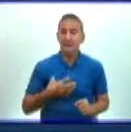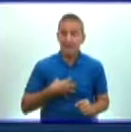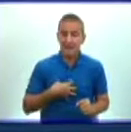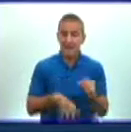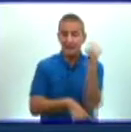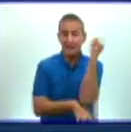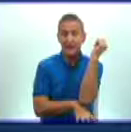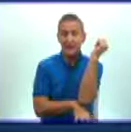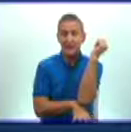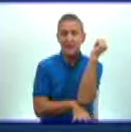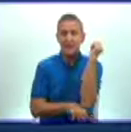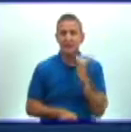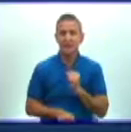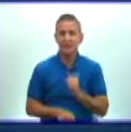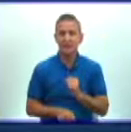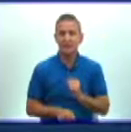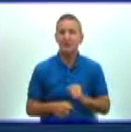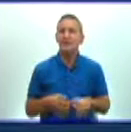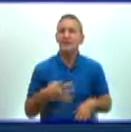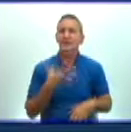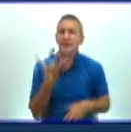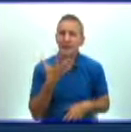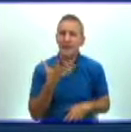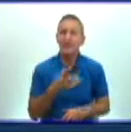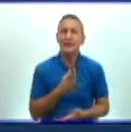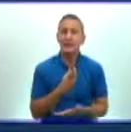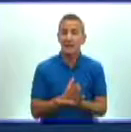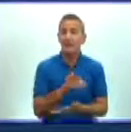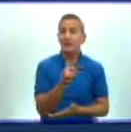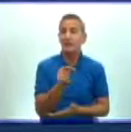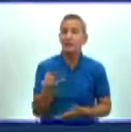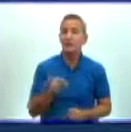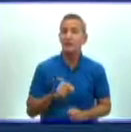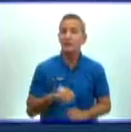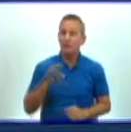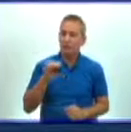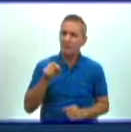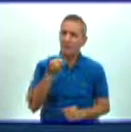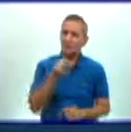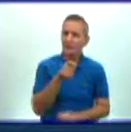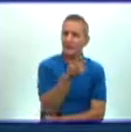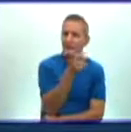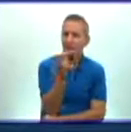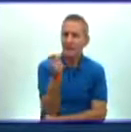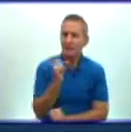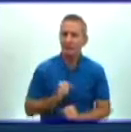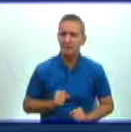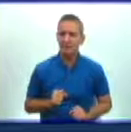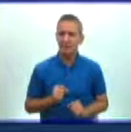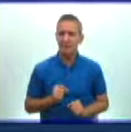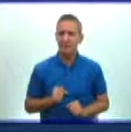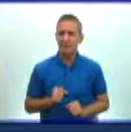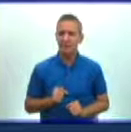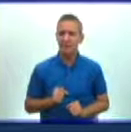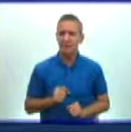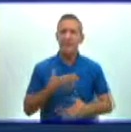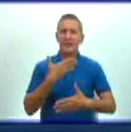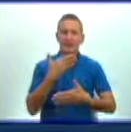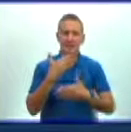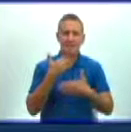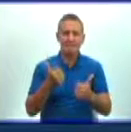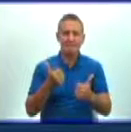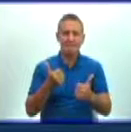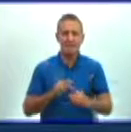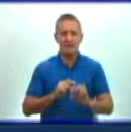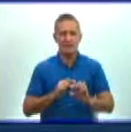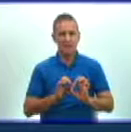retoños, en sus estudiantes, pero yo estoy hablando de ese maestro, constituye una oportunidad sublime.